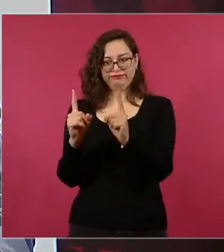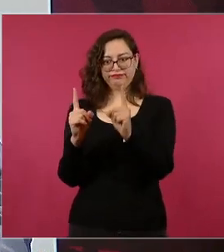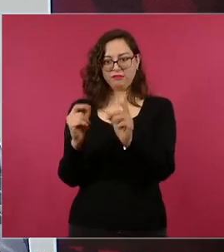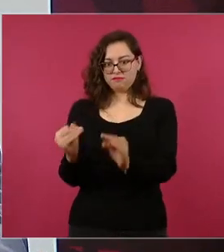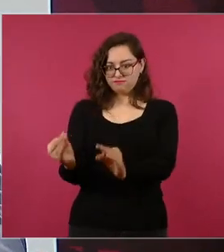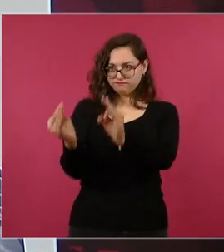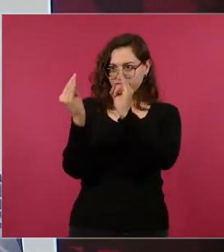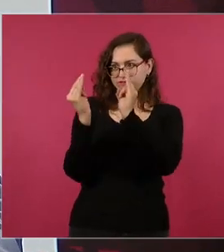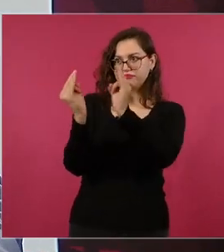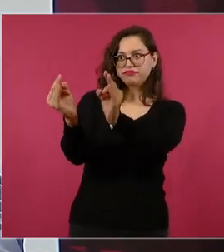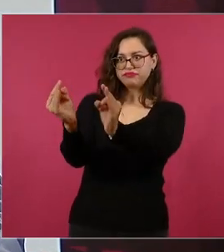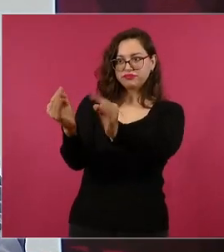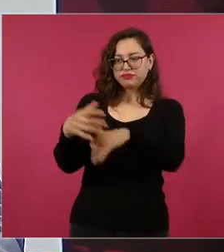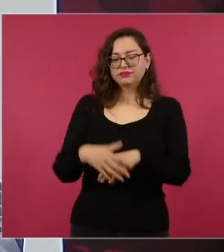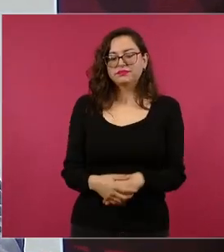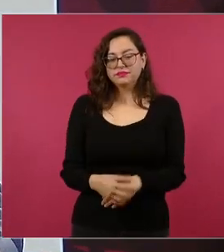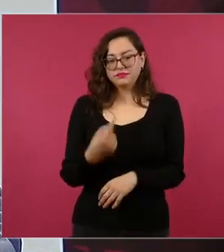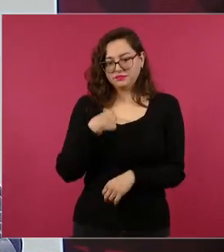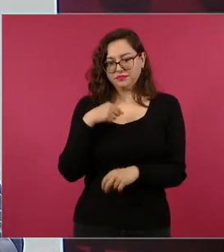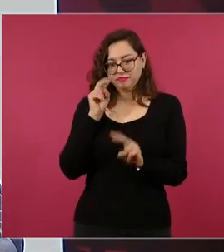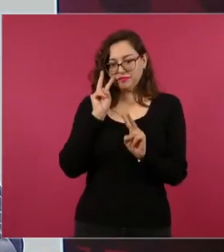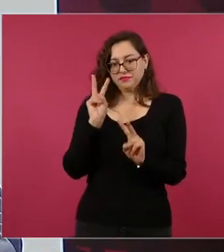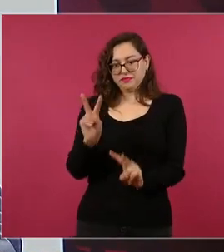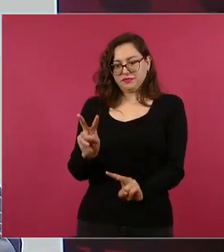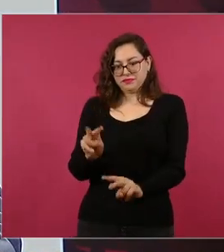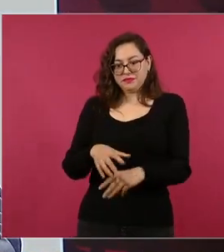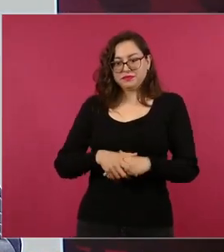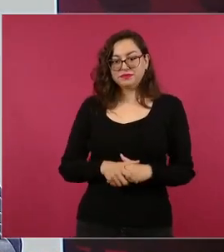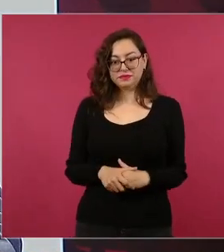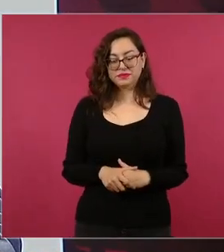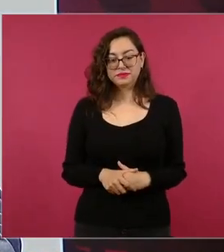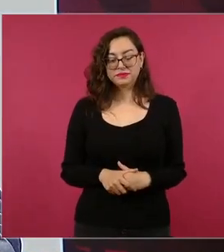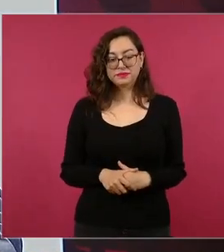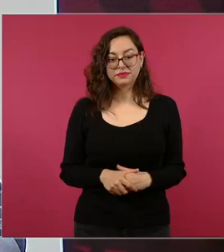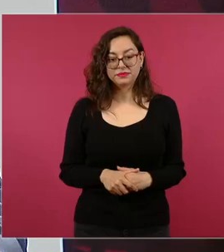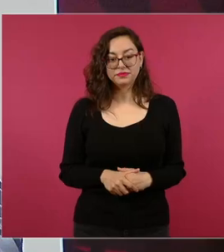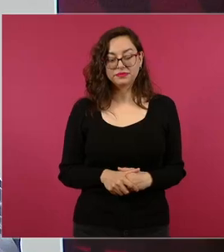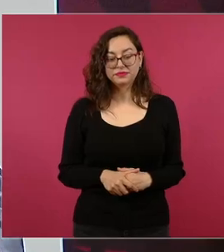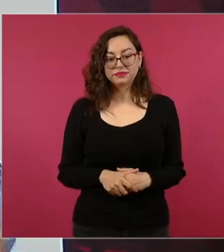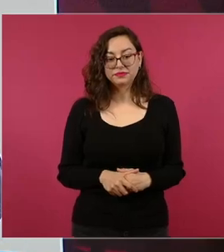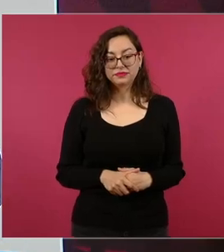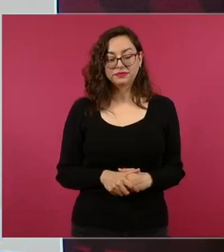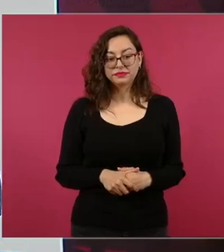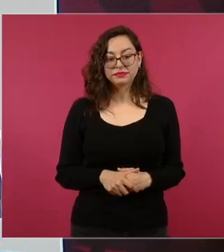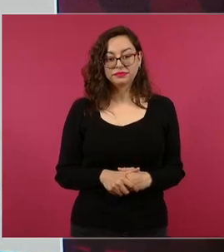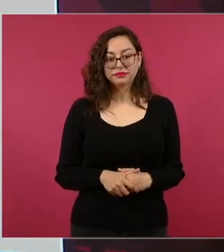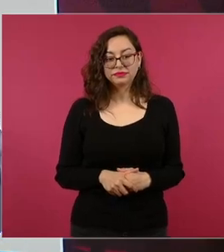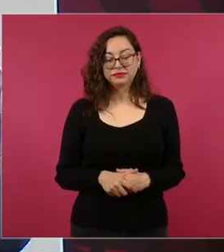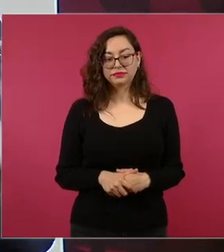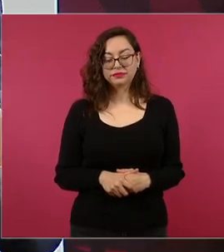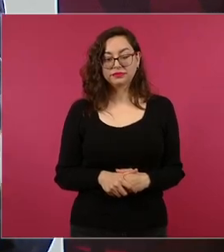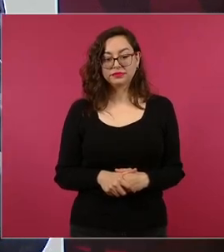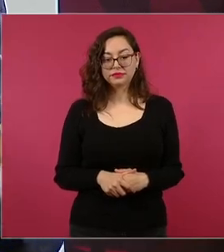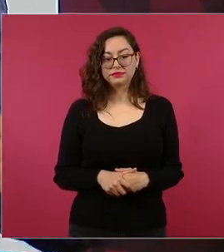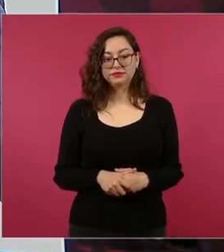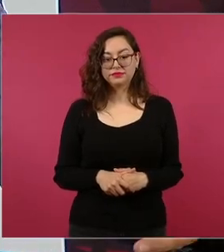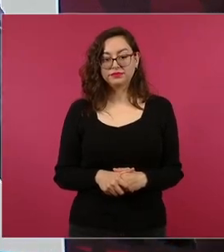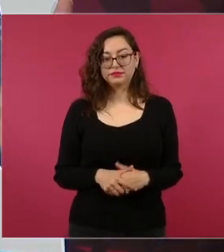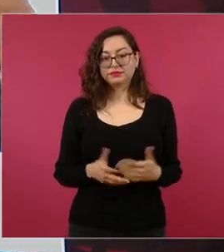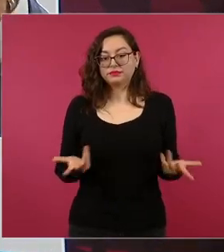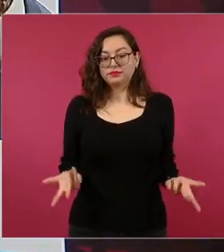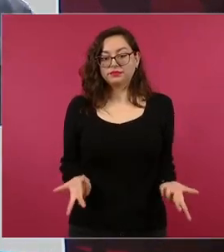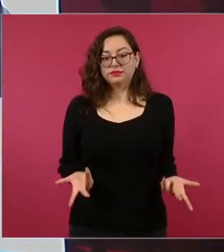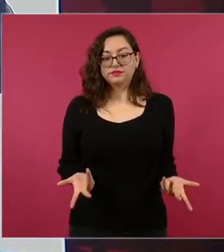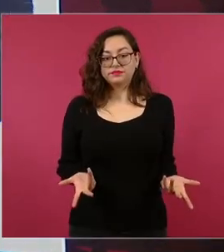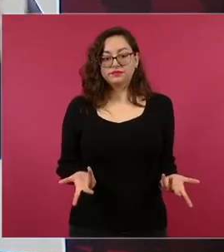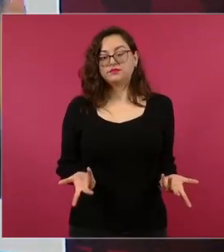y enfrente el dirigente de la oposición. Pero es un salón